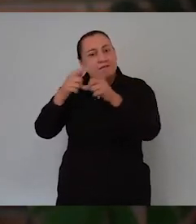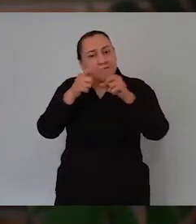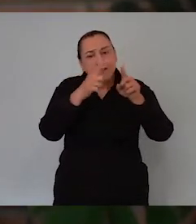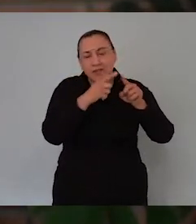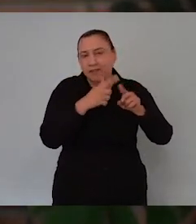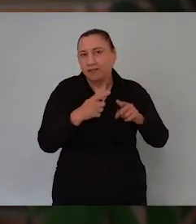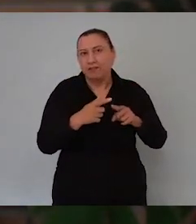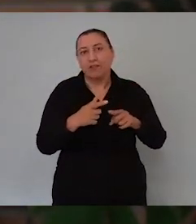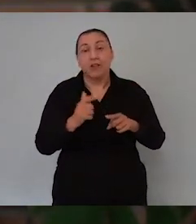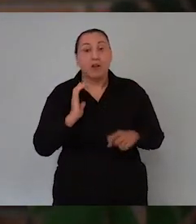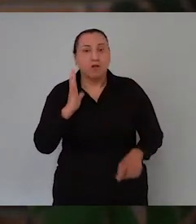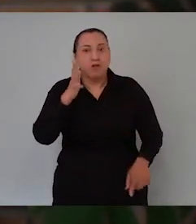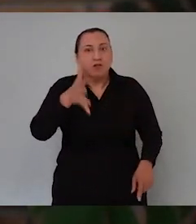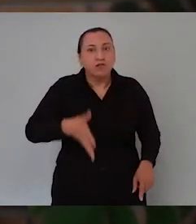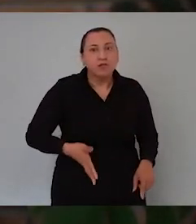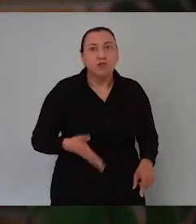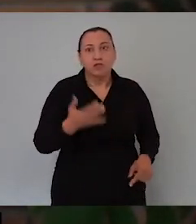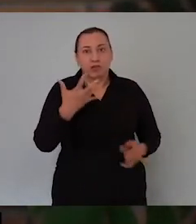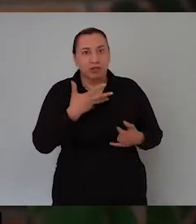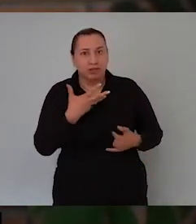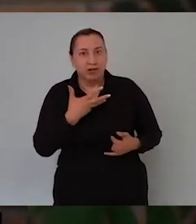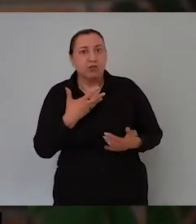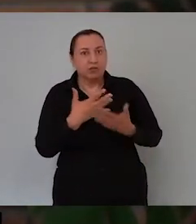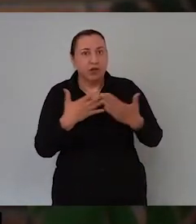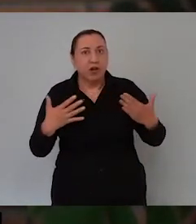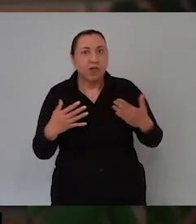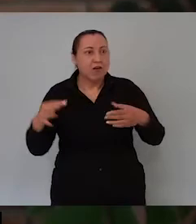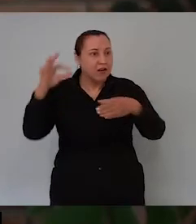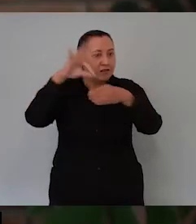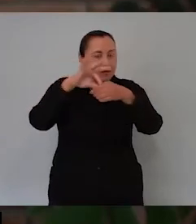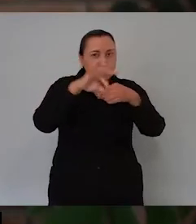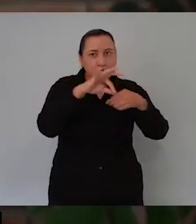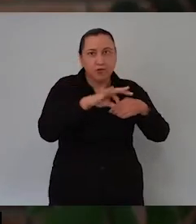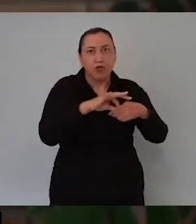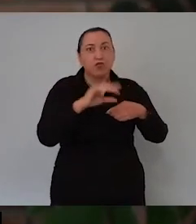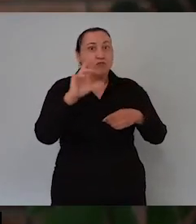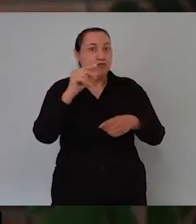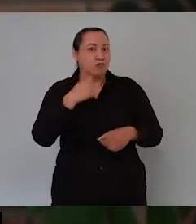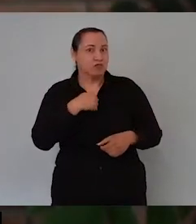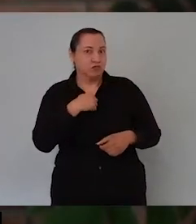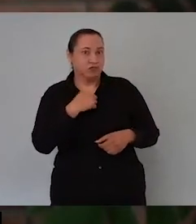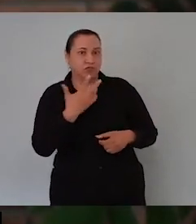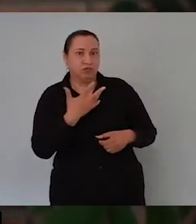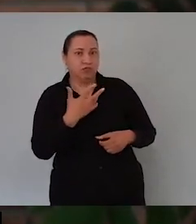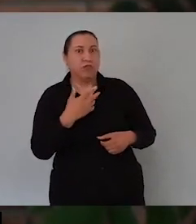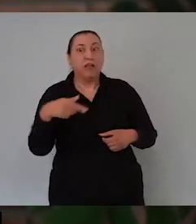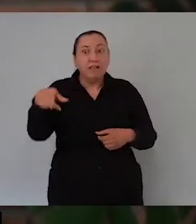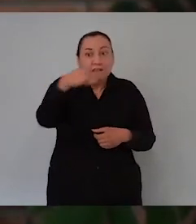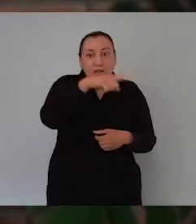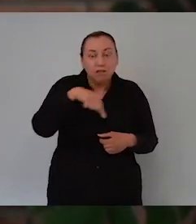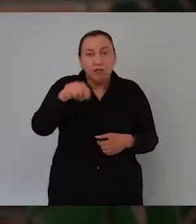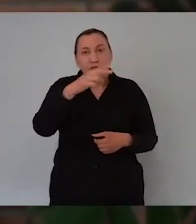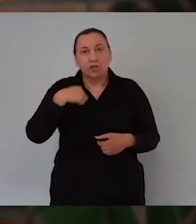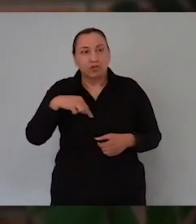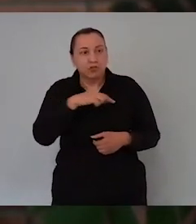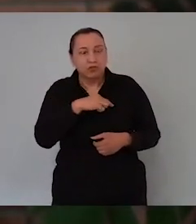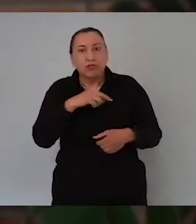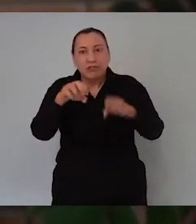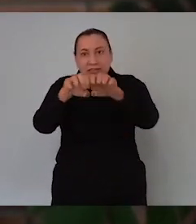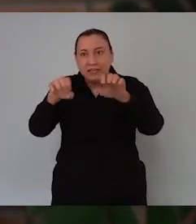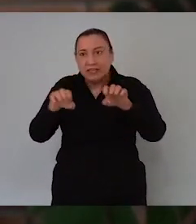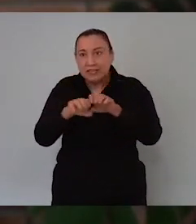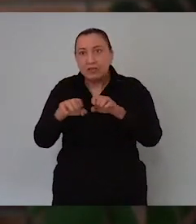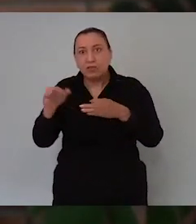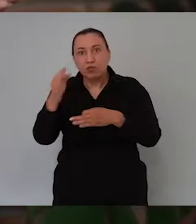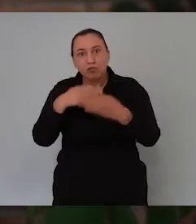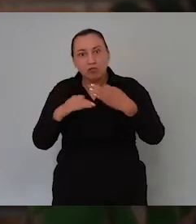mí, pero también las que piensan distinto. El futuro que se juega en esta elección no es solamente el mío, es el de todas